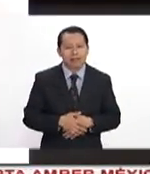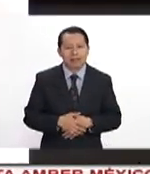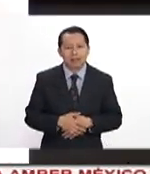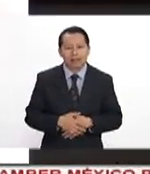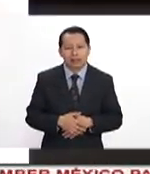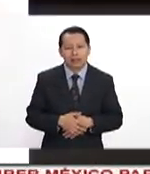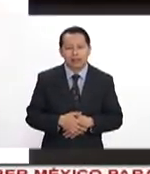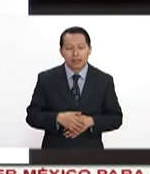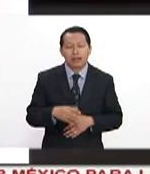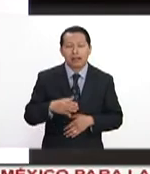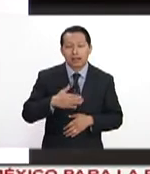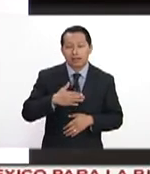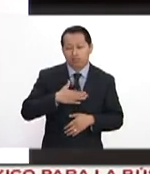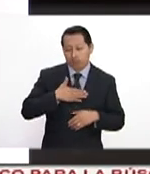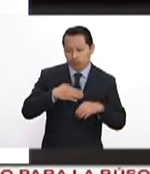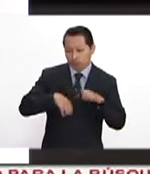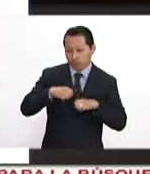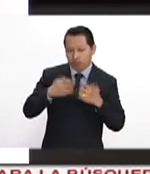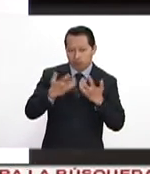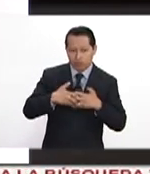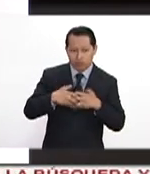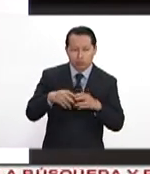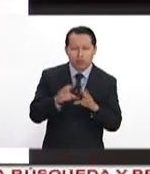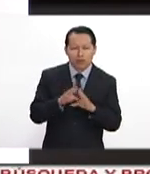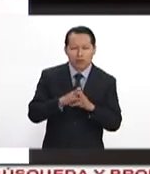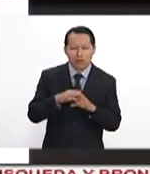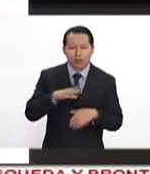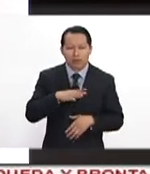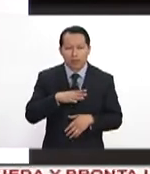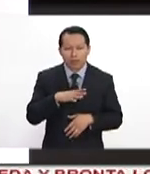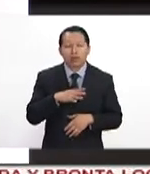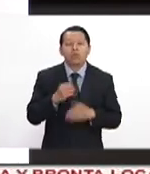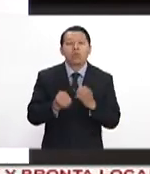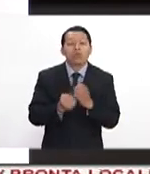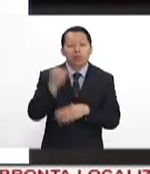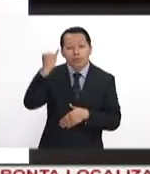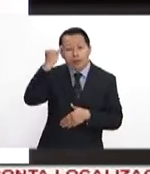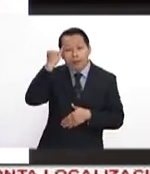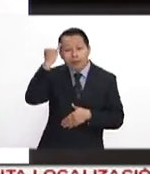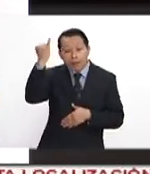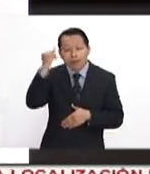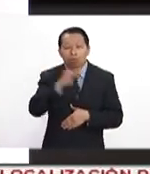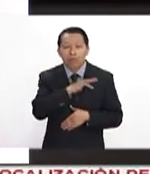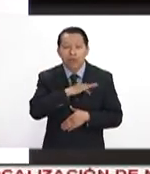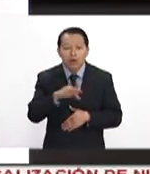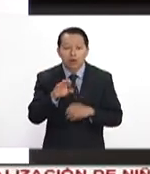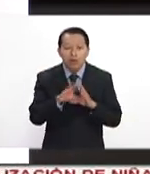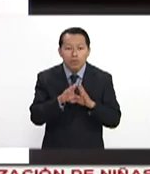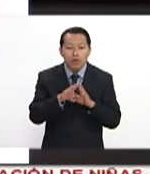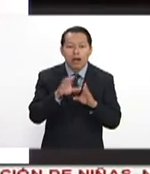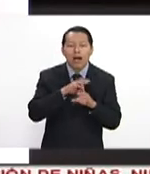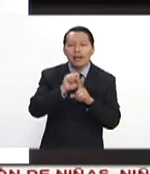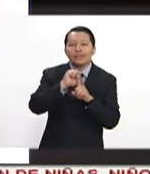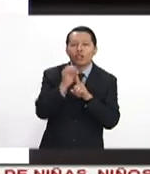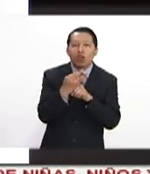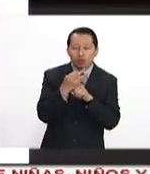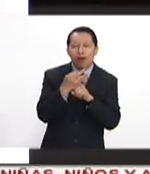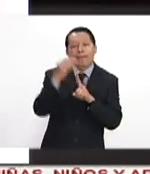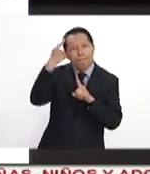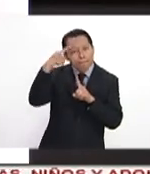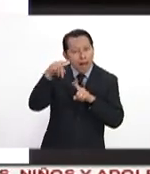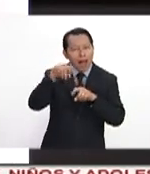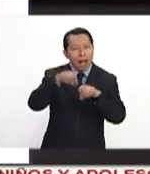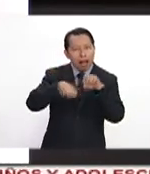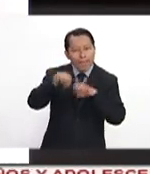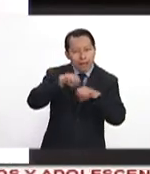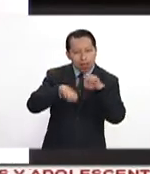StoreLevel comenzó como una evolución de una idea inicial. Hacíamos ya software para empresas, para